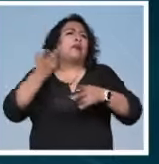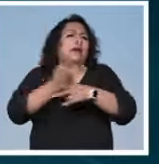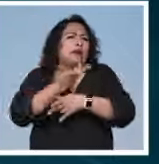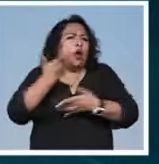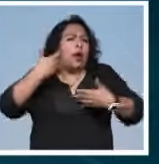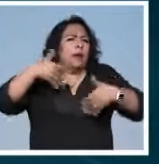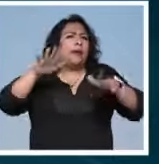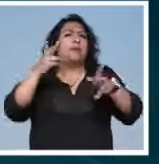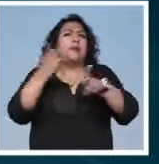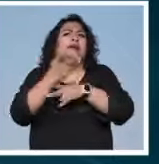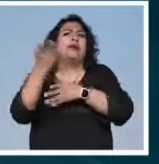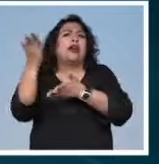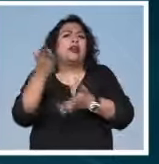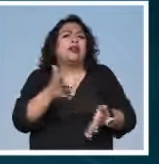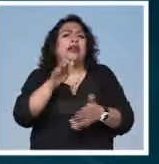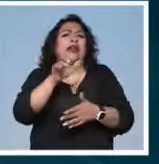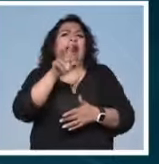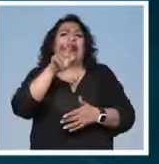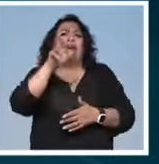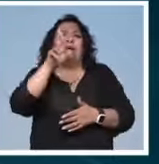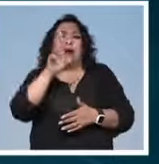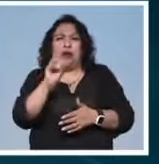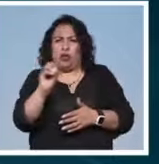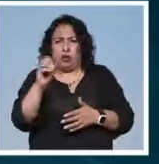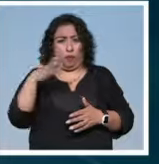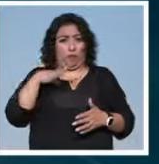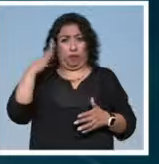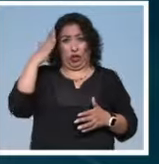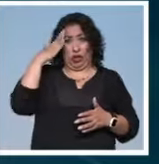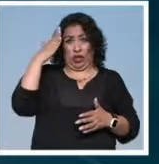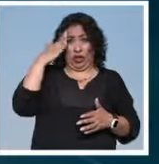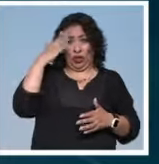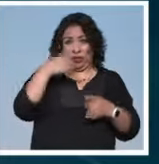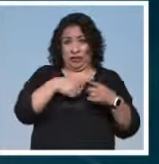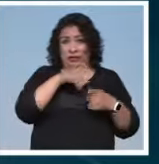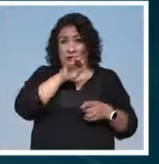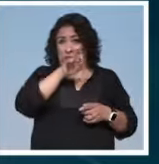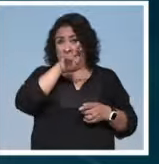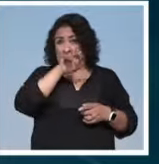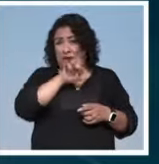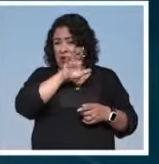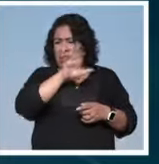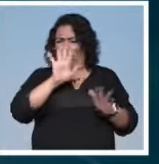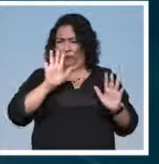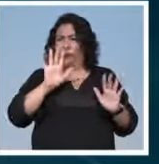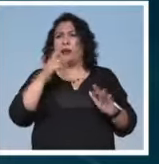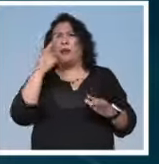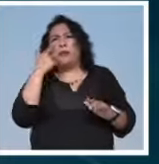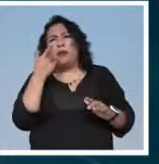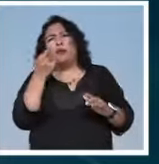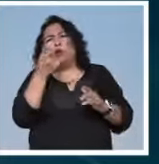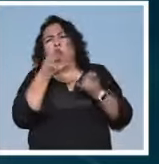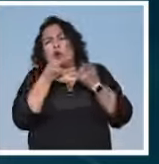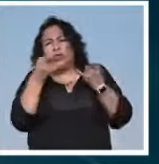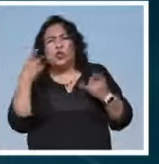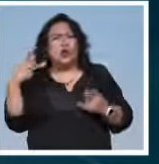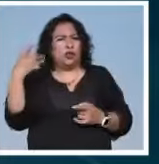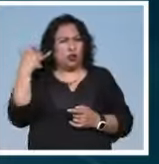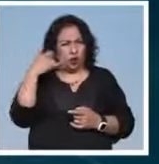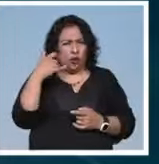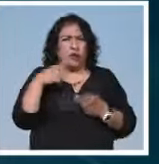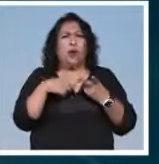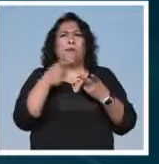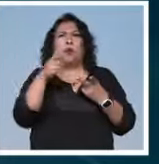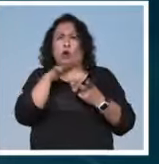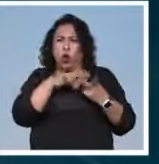ocurrido cuando llegó Alvarado, y no necesariamente protagonizado por Felipe Carrillo Puerto. Van a encontrar ustedes un poquito de historia de Yucatán, un poquito